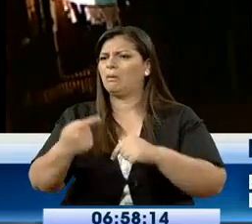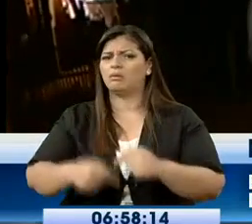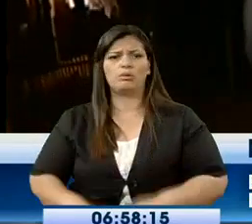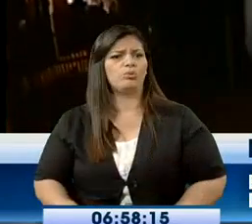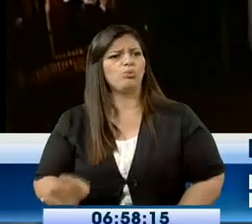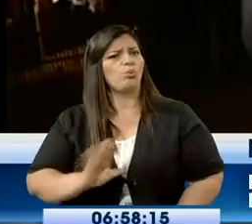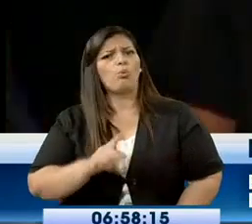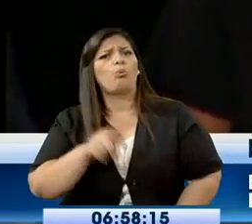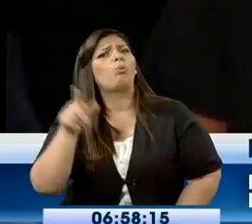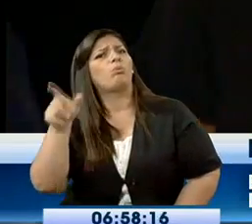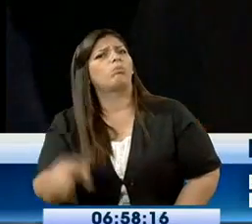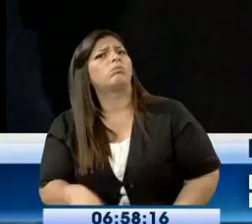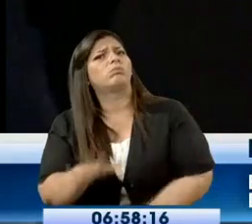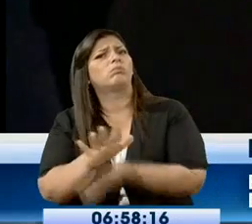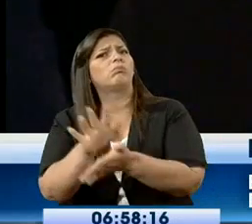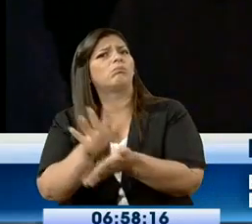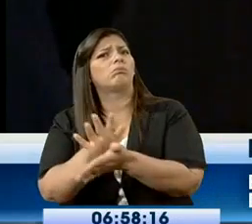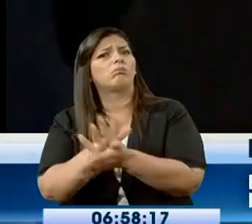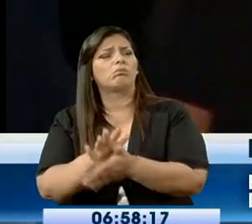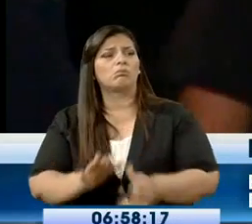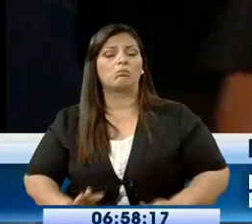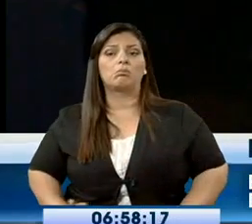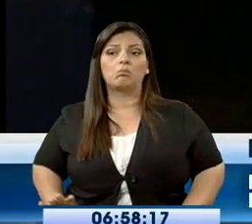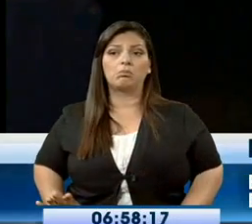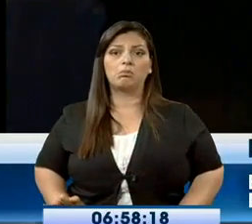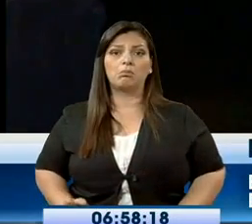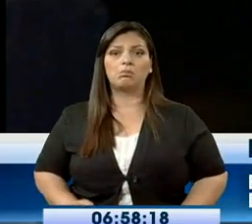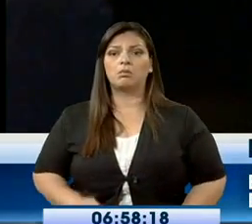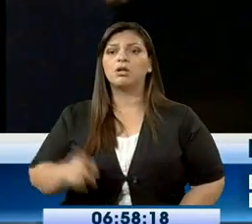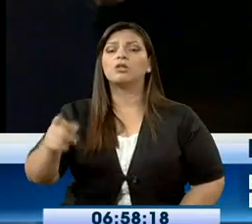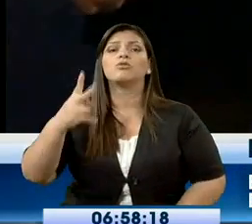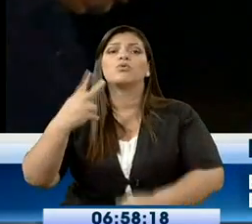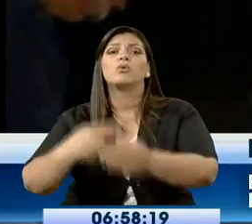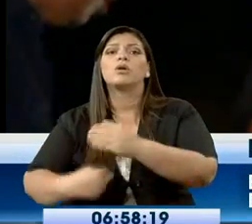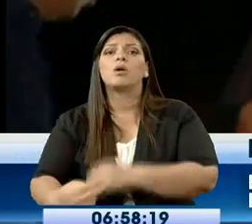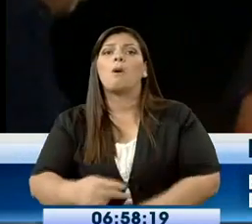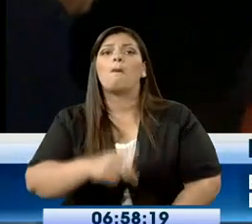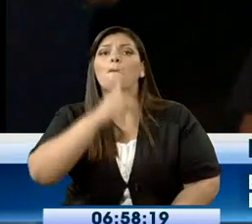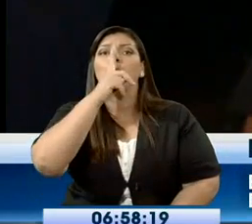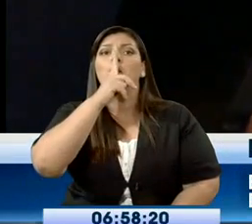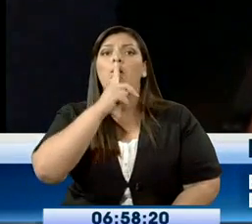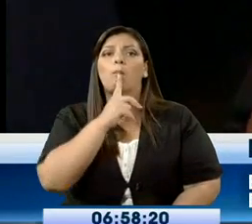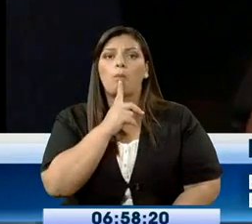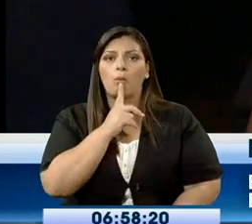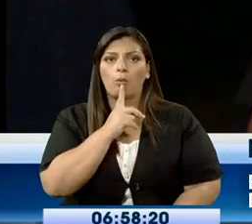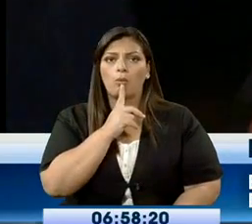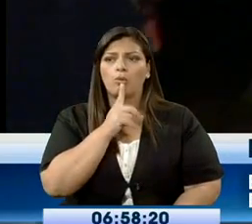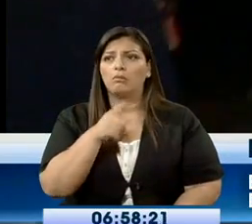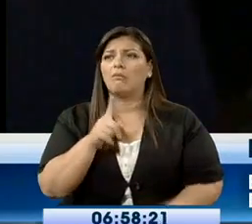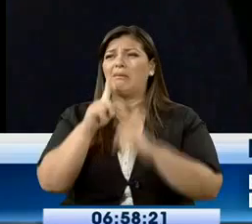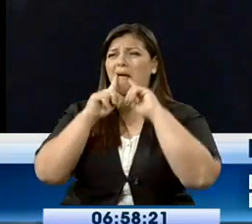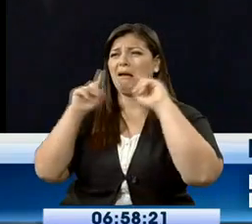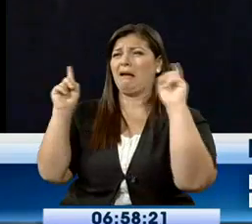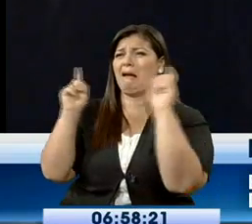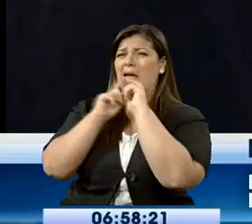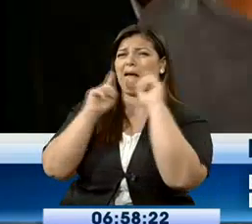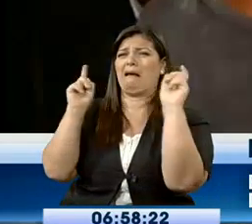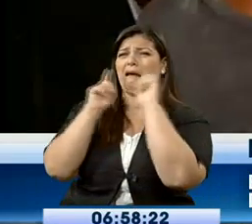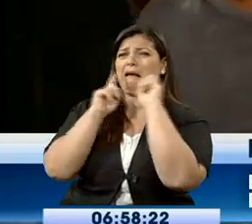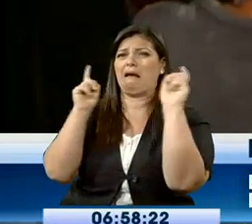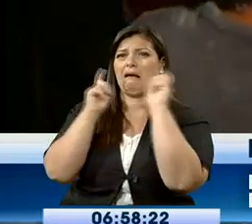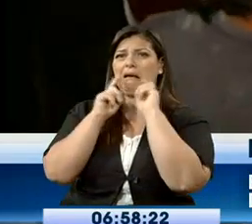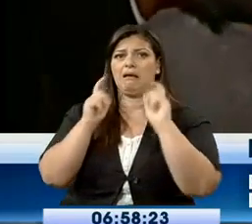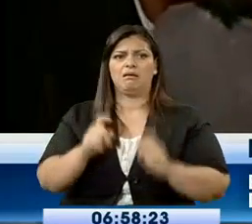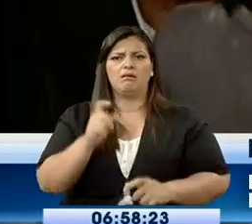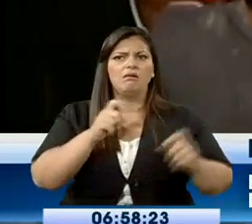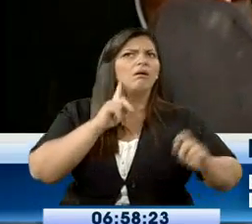aquí en la zona. Tenía un niño especial que era mudo y el niño gritaba. Y por eso todos se dieron cuenta. Y la gente salió ahí. Fue